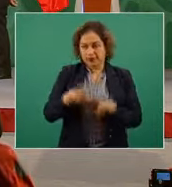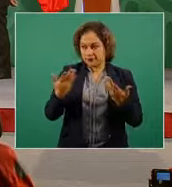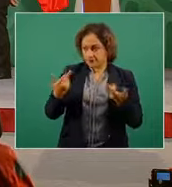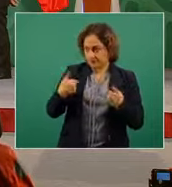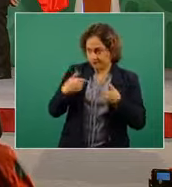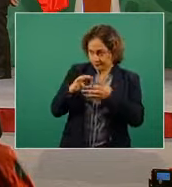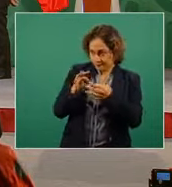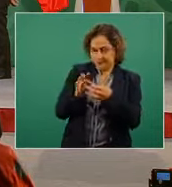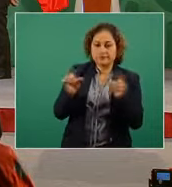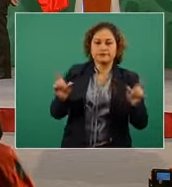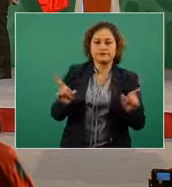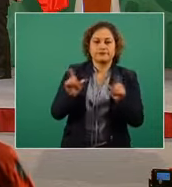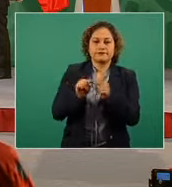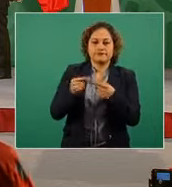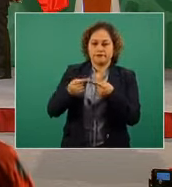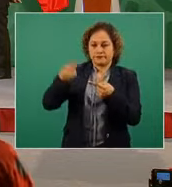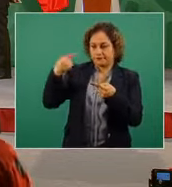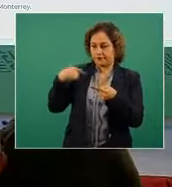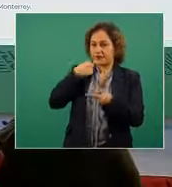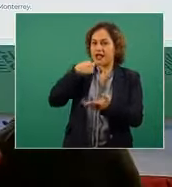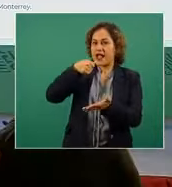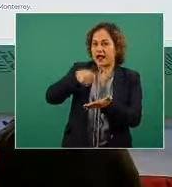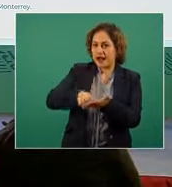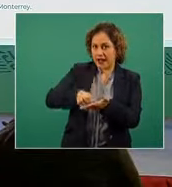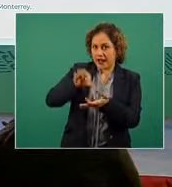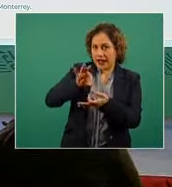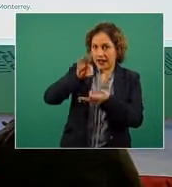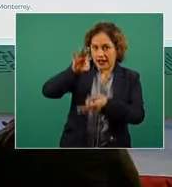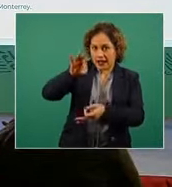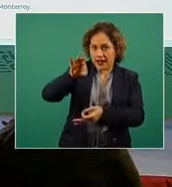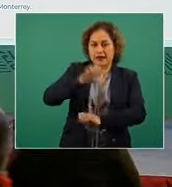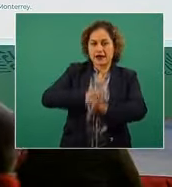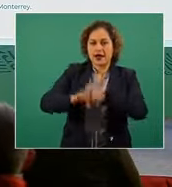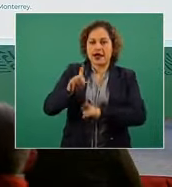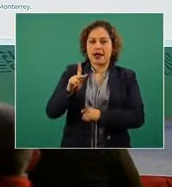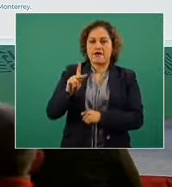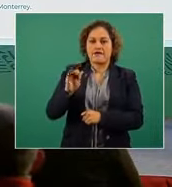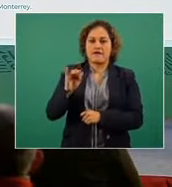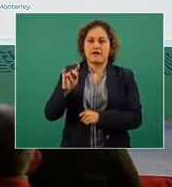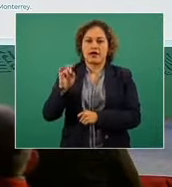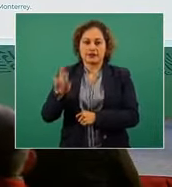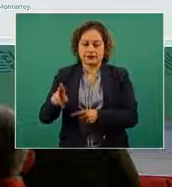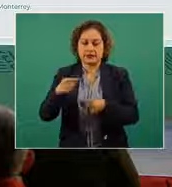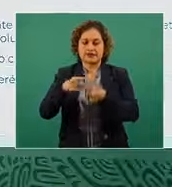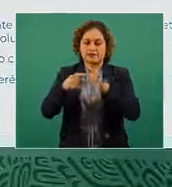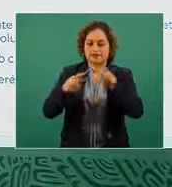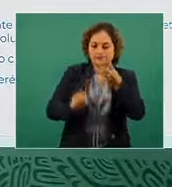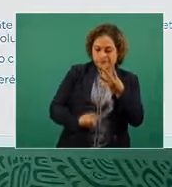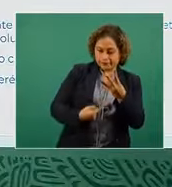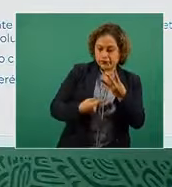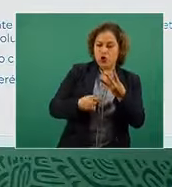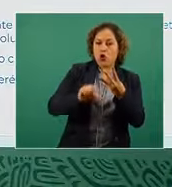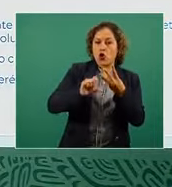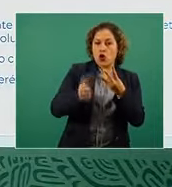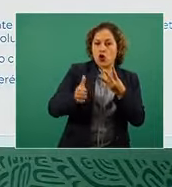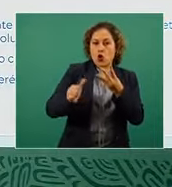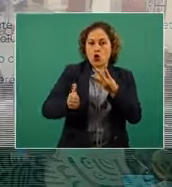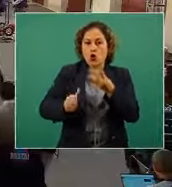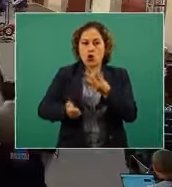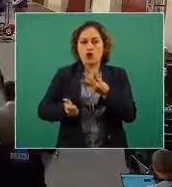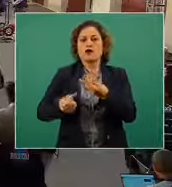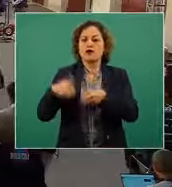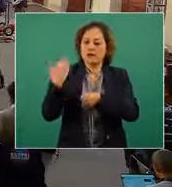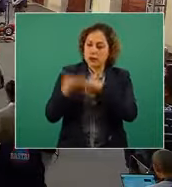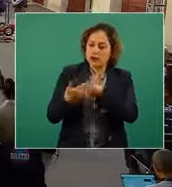Pfizer, con lo que acabo de informar, México reanuda la recepción de vacunas a partir de la próxima semana. Muchas